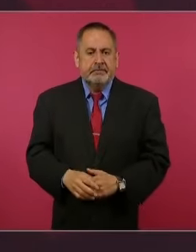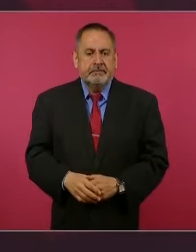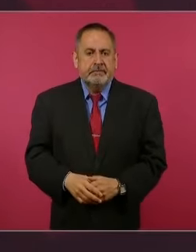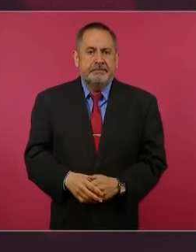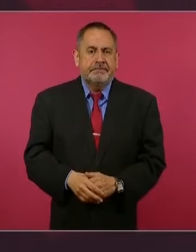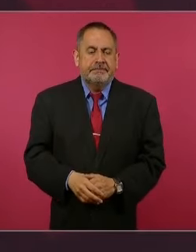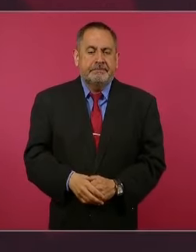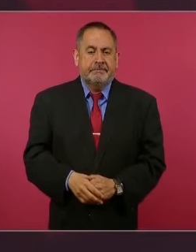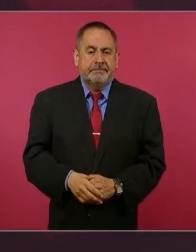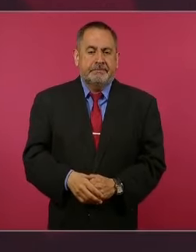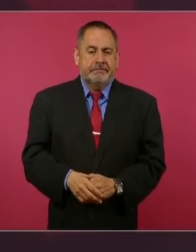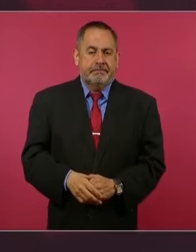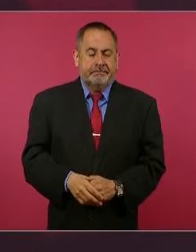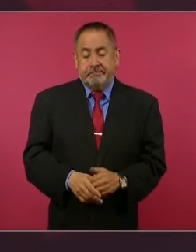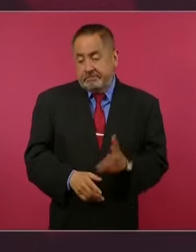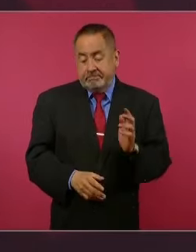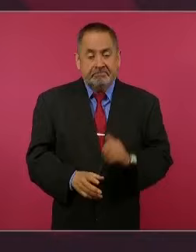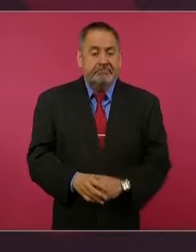vergüenza